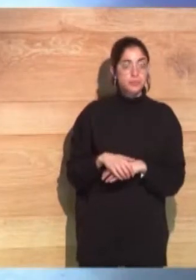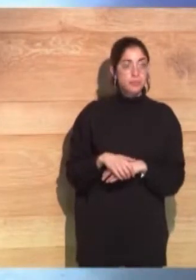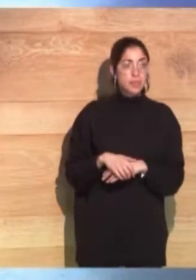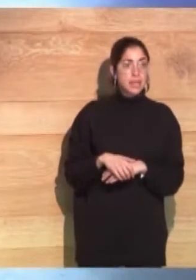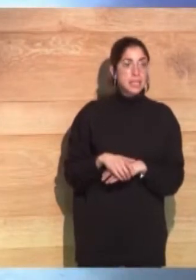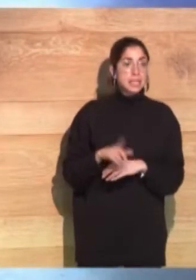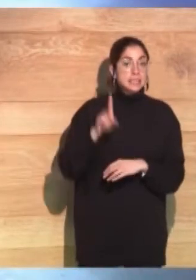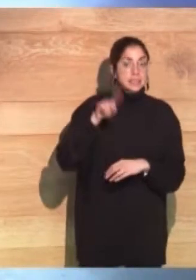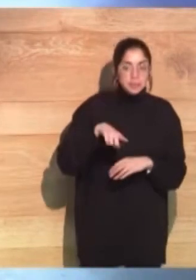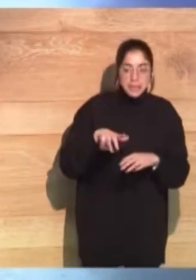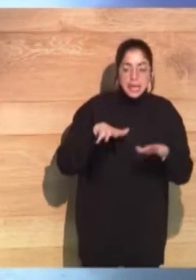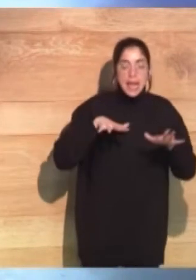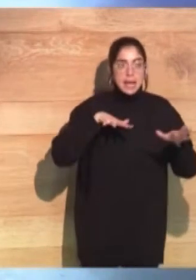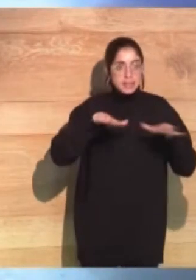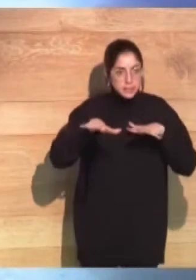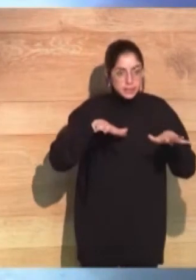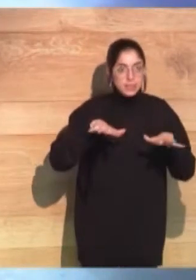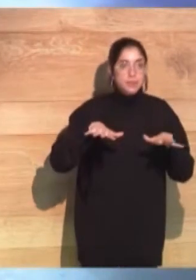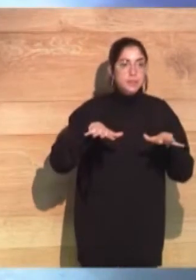El activismo